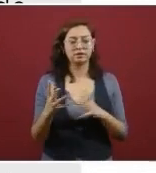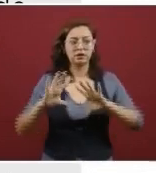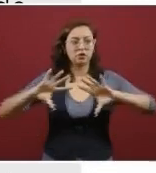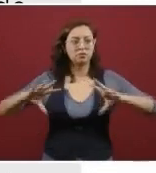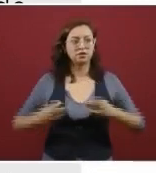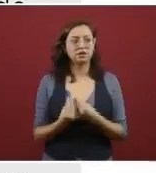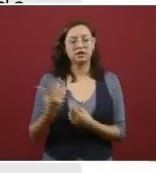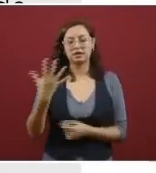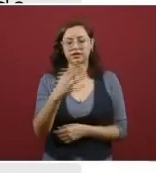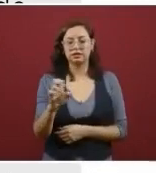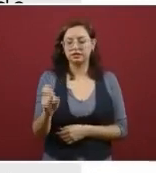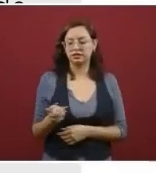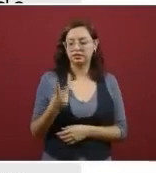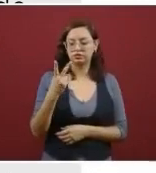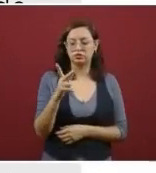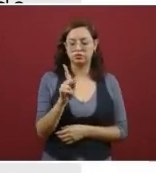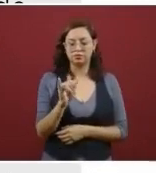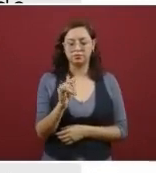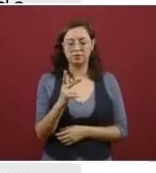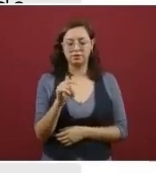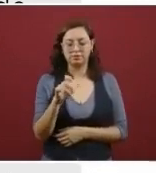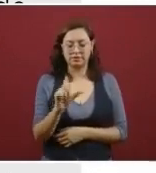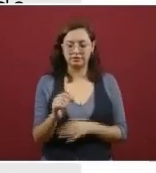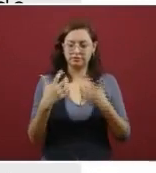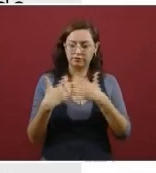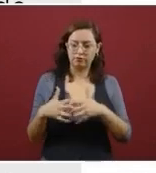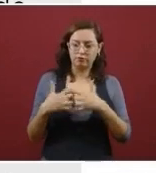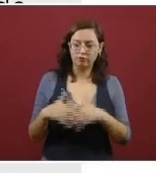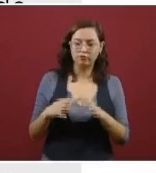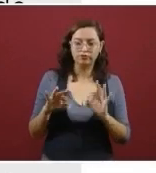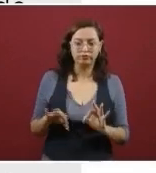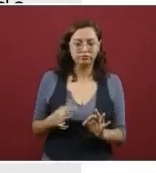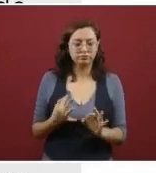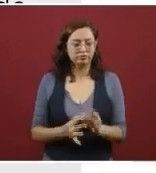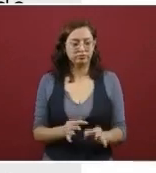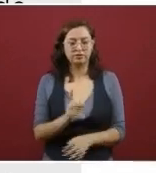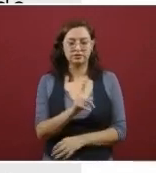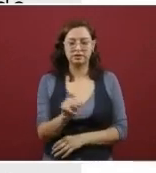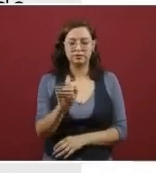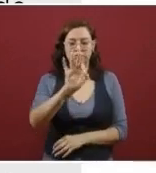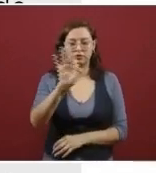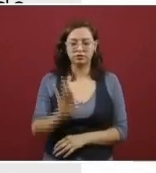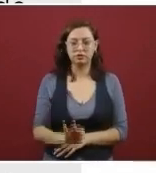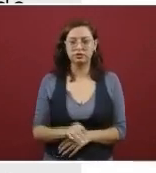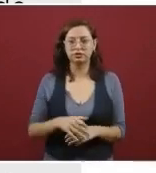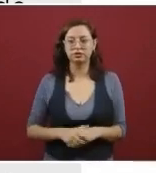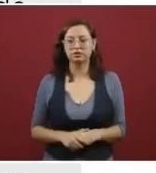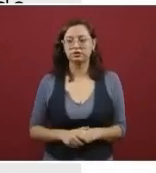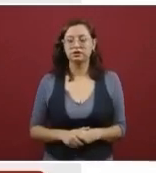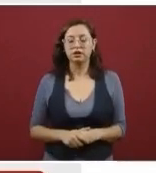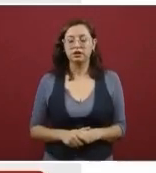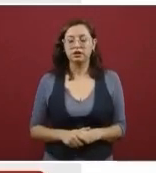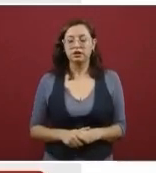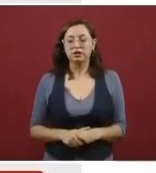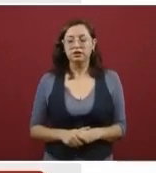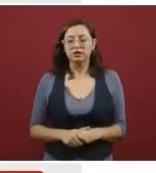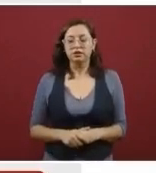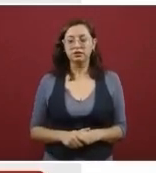612 pipas funcionando al 100%. La que sigue, por favor.